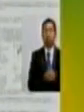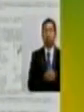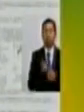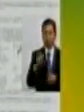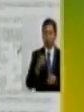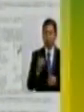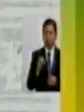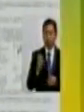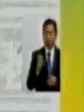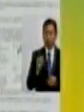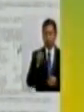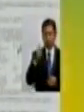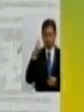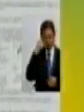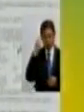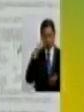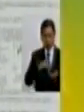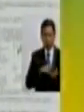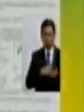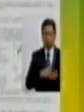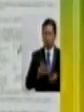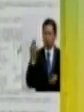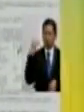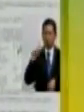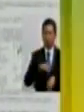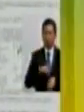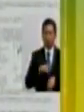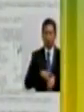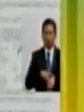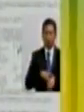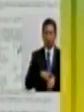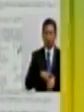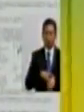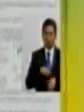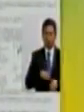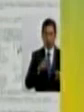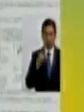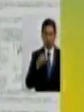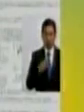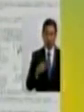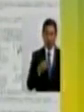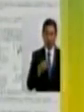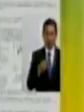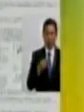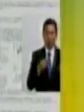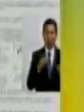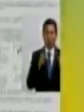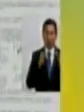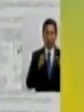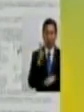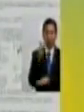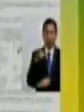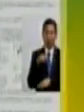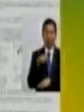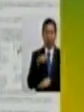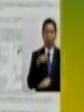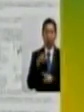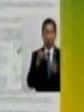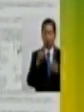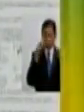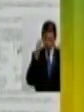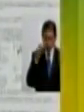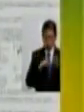intervencionismos y sometimientos. Deseo agradecer al pueblo boliviano, que sin excepción alguna